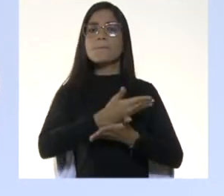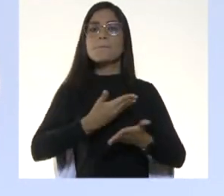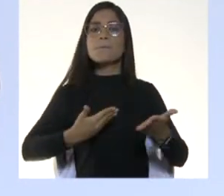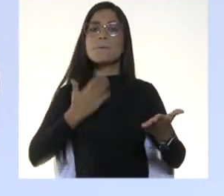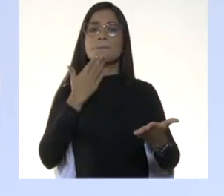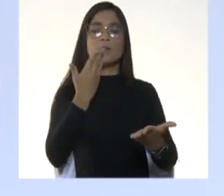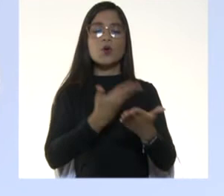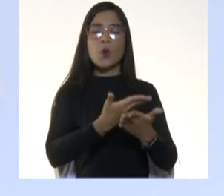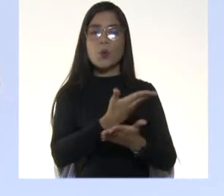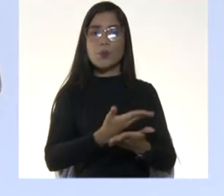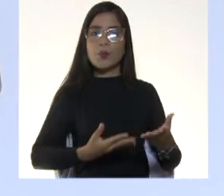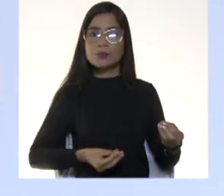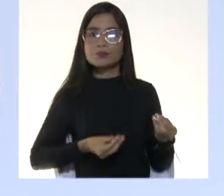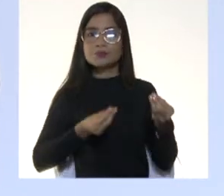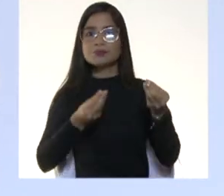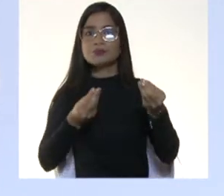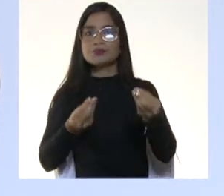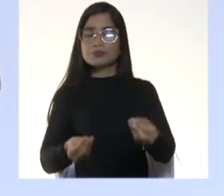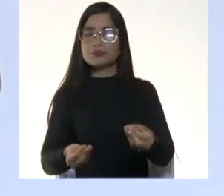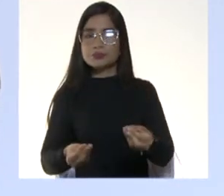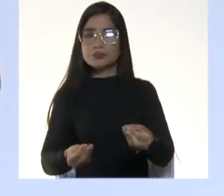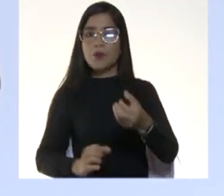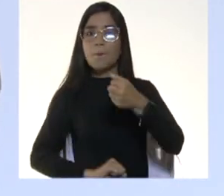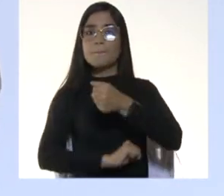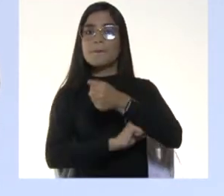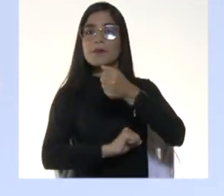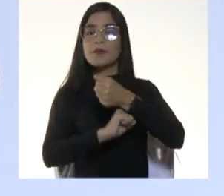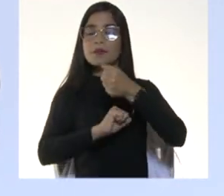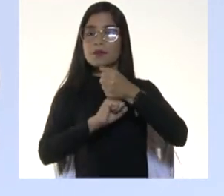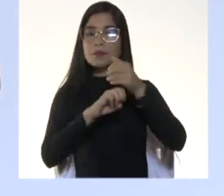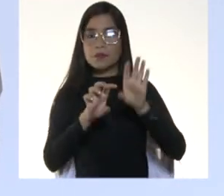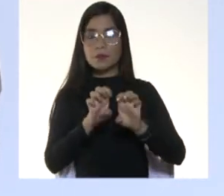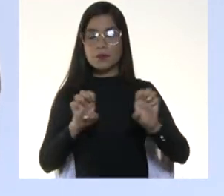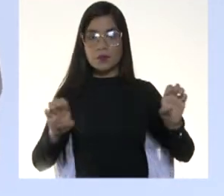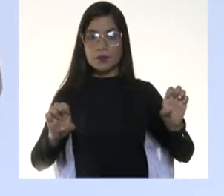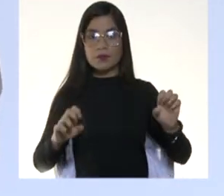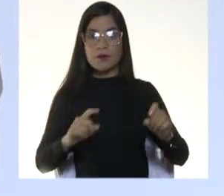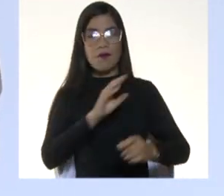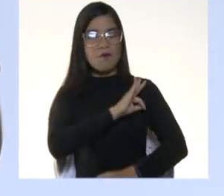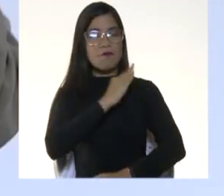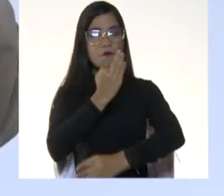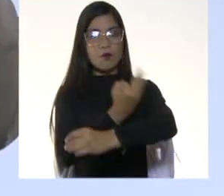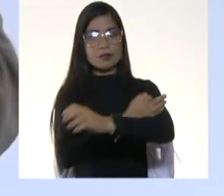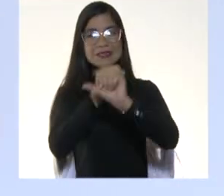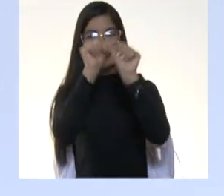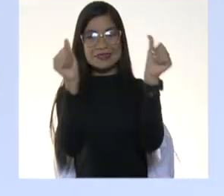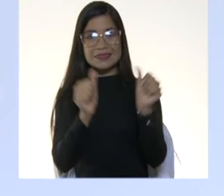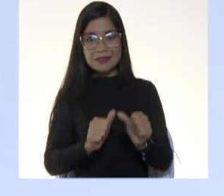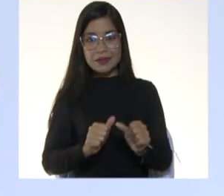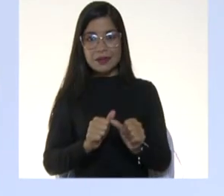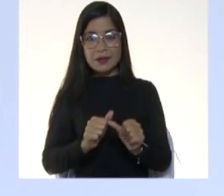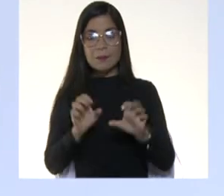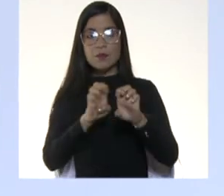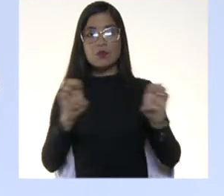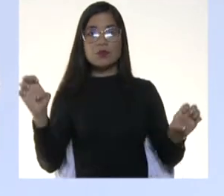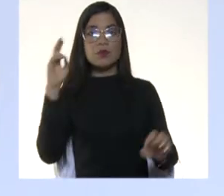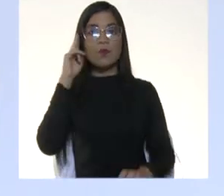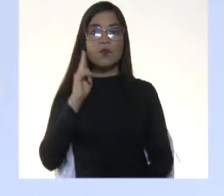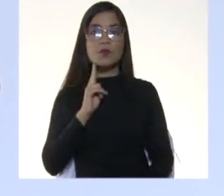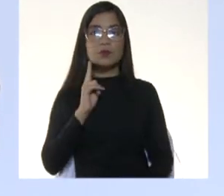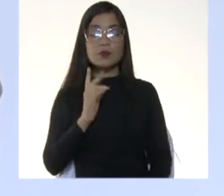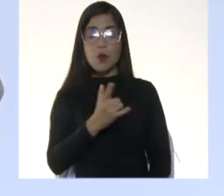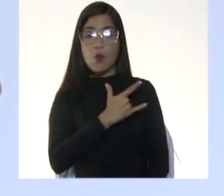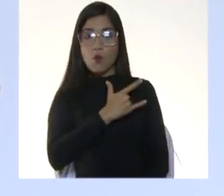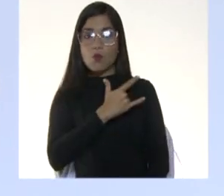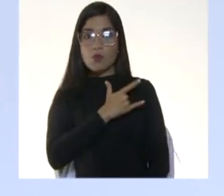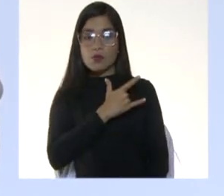plataforma educativa que va a fortalecer el subsistema y el sistema educativo boliviano. Es tanto así que les puedo decir que a nivel universitario